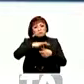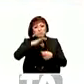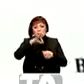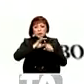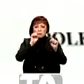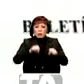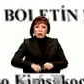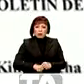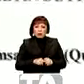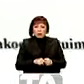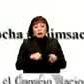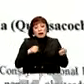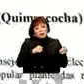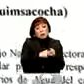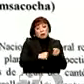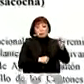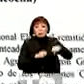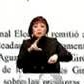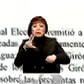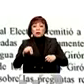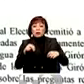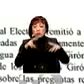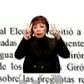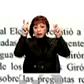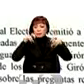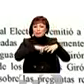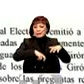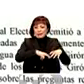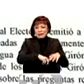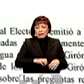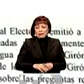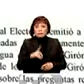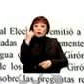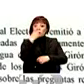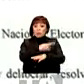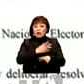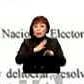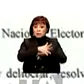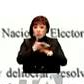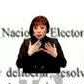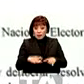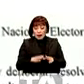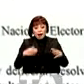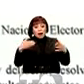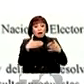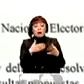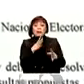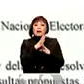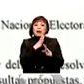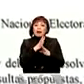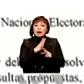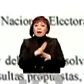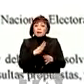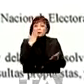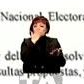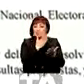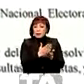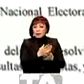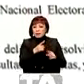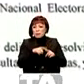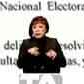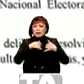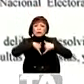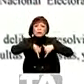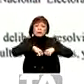minería. El magistrado tomó la decisión un día después de que la Corte Constitucional notificara el archivo de la causa y con ello la continuidad